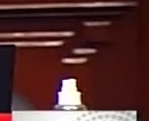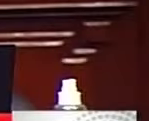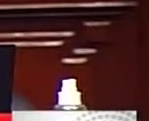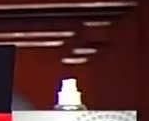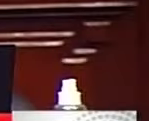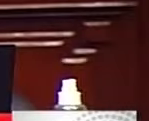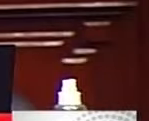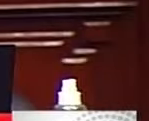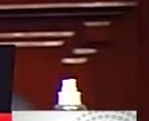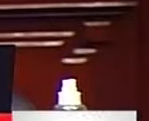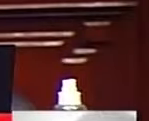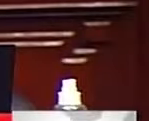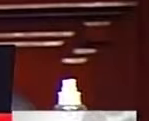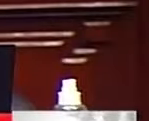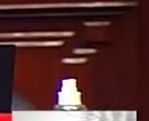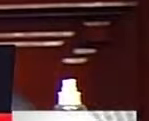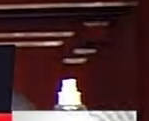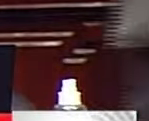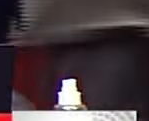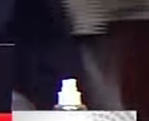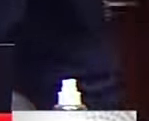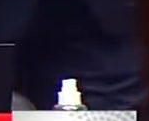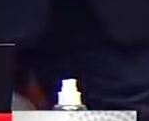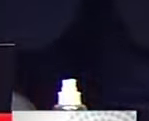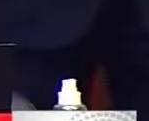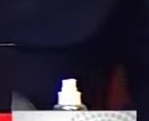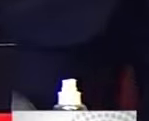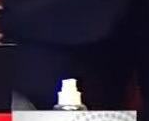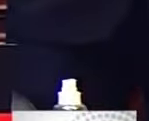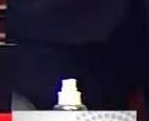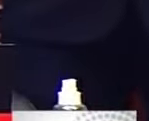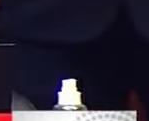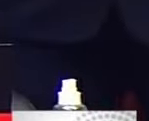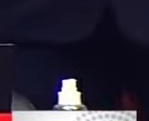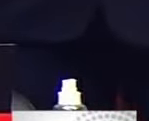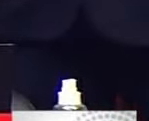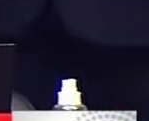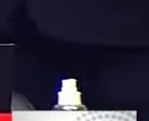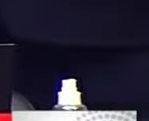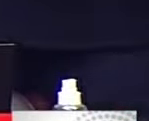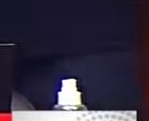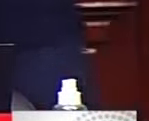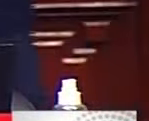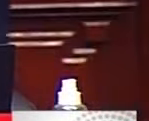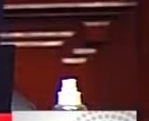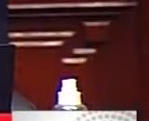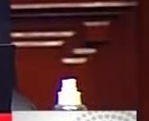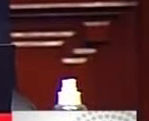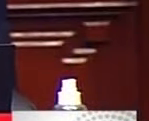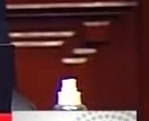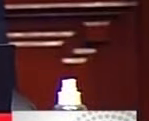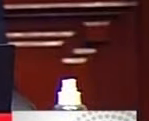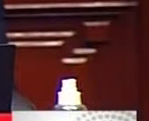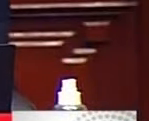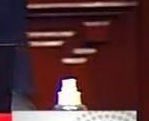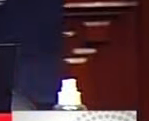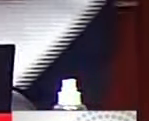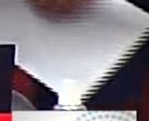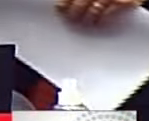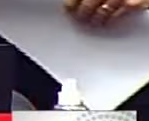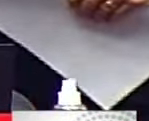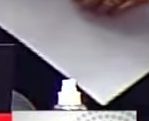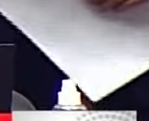Han registrado su asistencia 120 congresistas. El quórum para la presente sesión es de 66